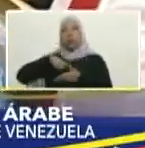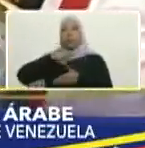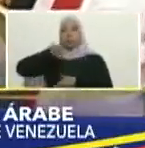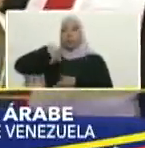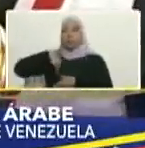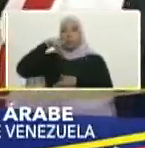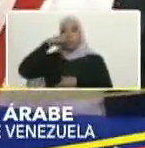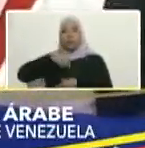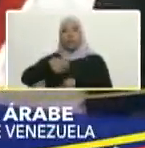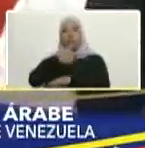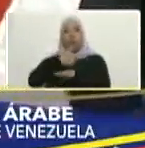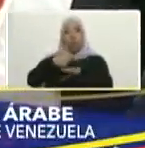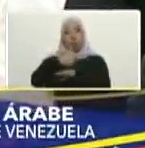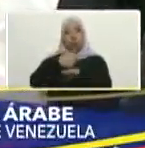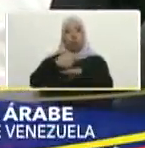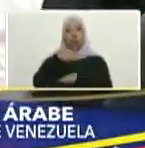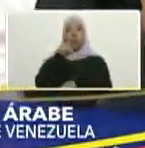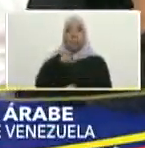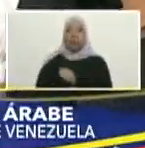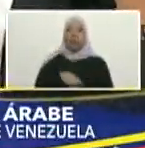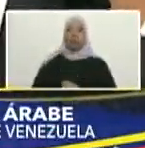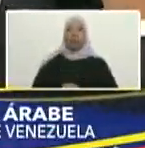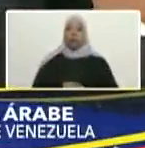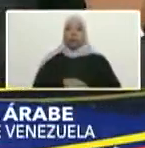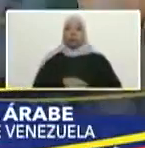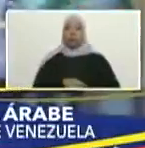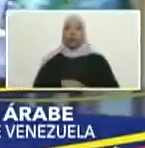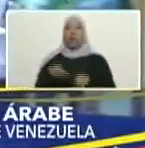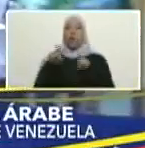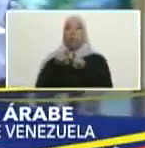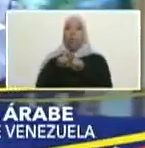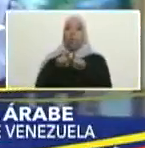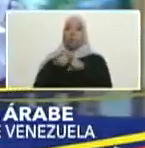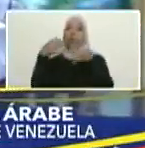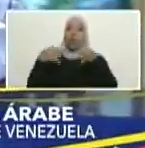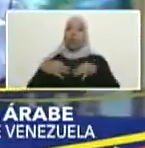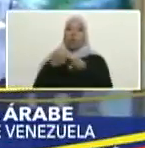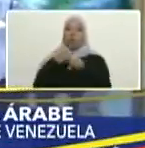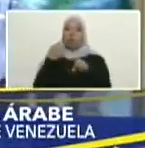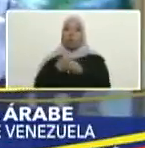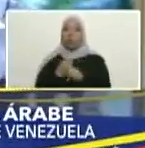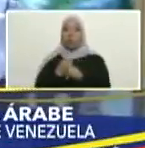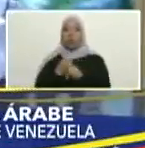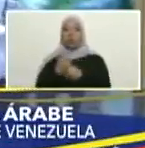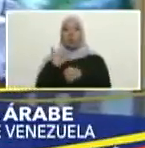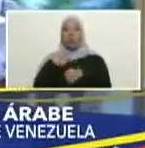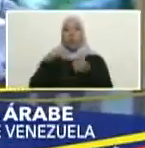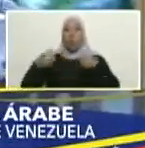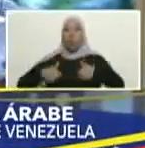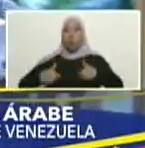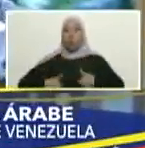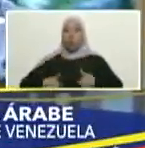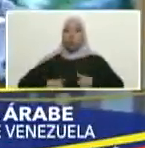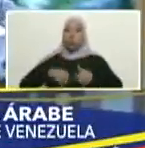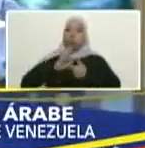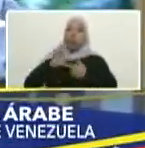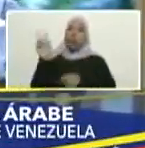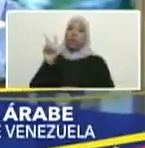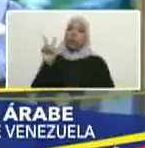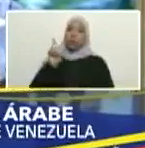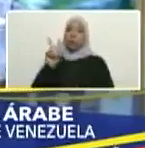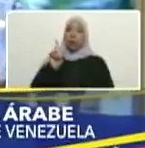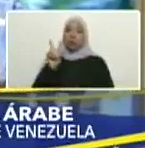nuestros gobiernos, sino, insisto, por la firmeza y el empeño mostrado por